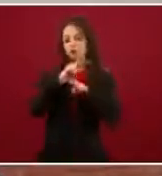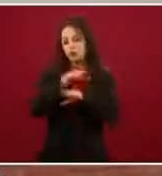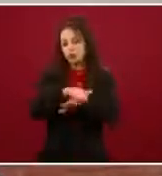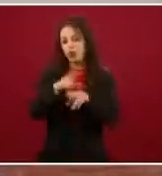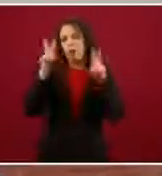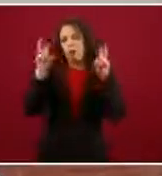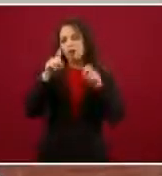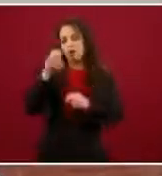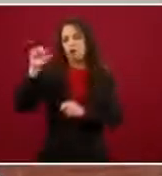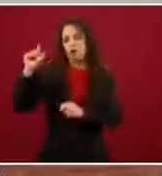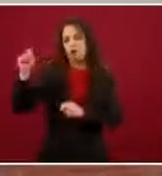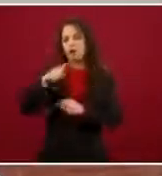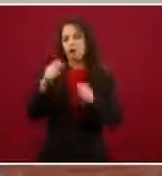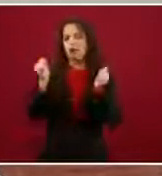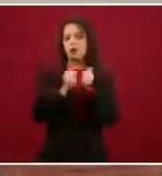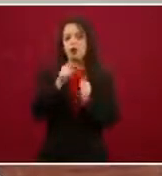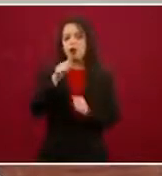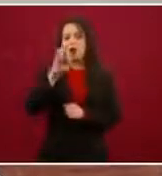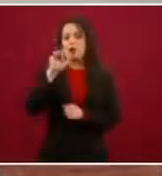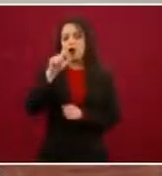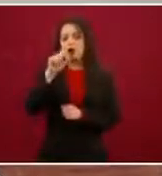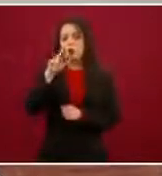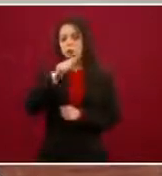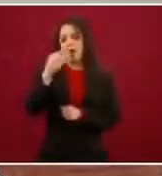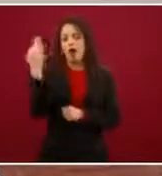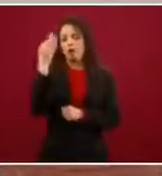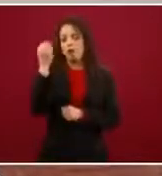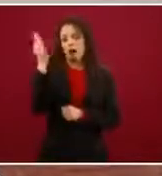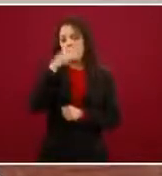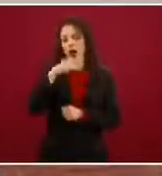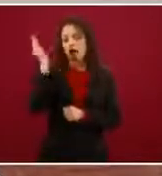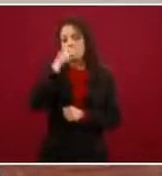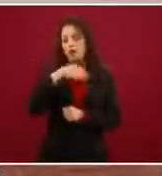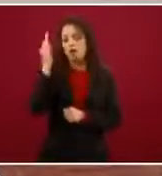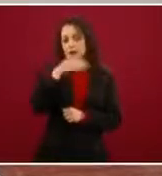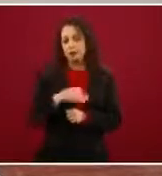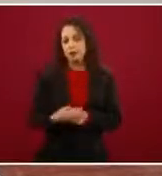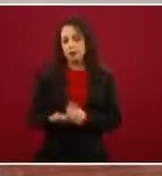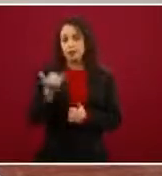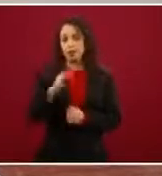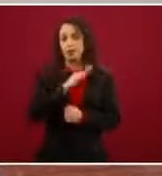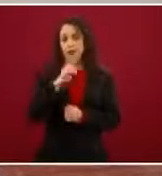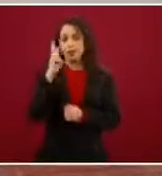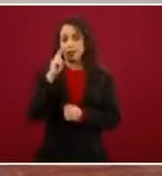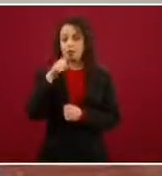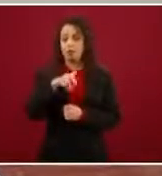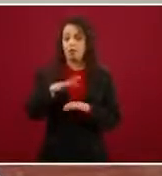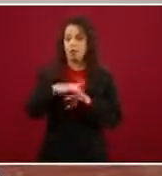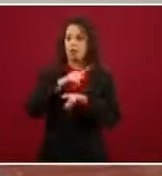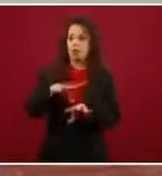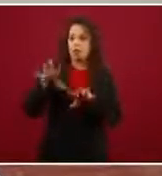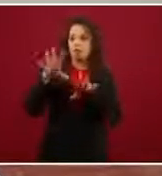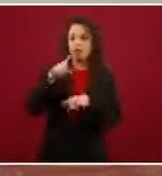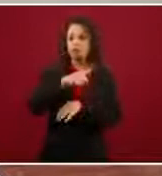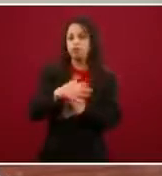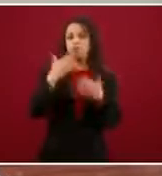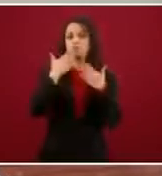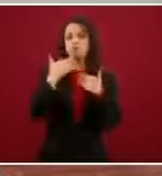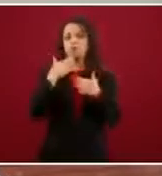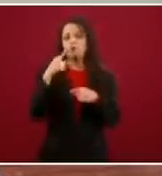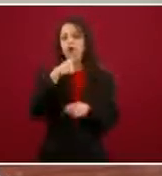simuladas a partir de la facturación falsa y evidentemente una falta de compromiso